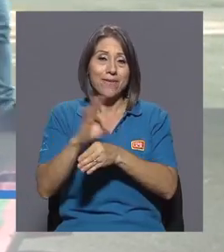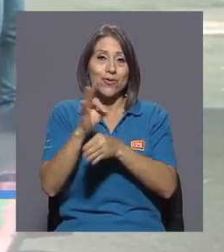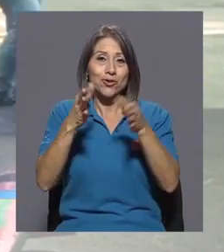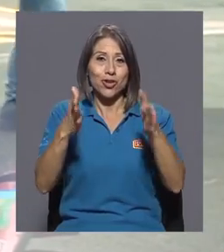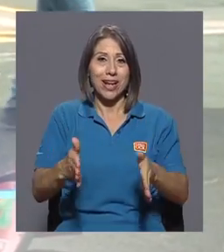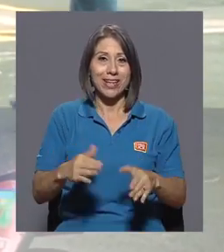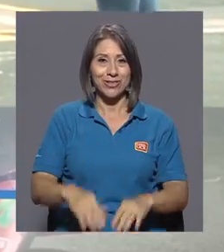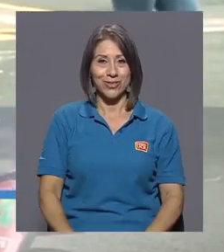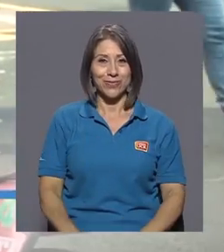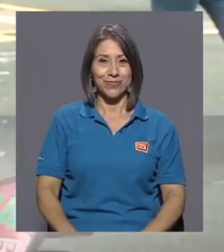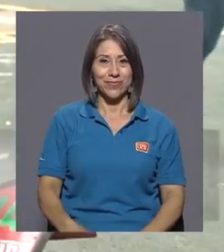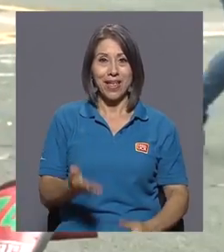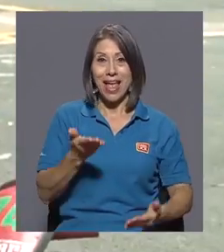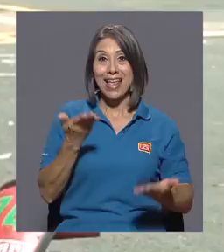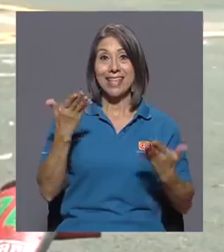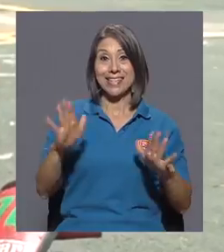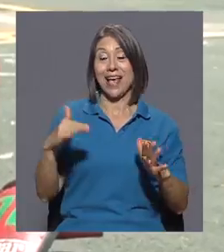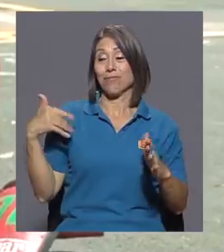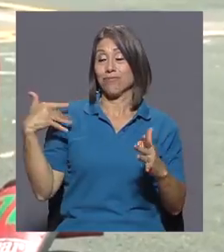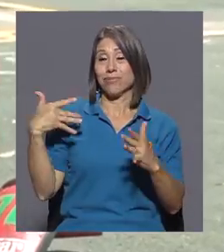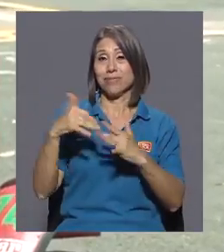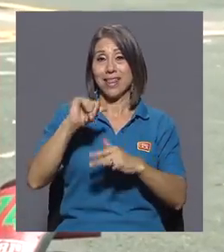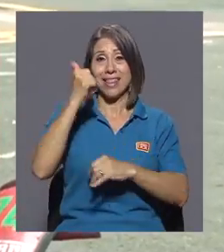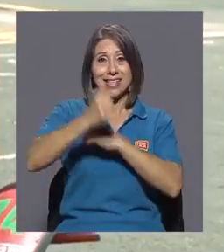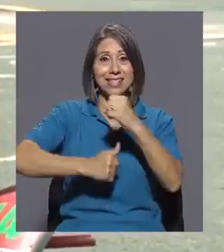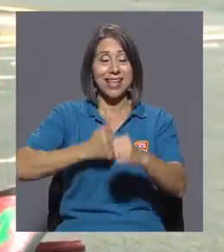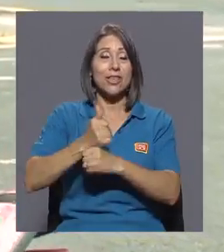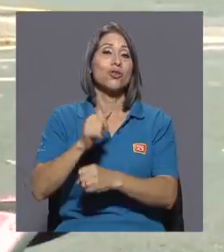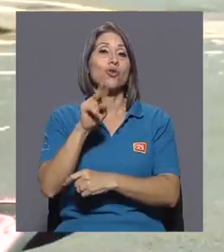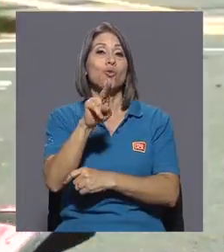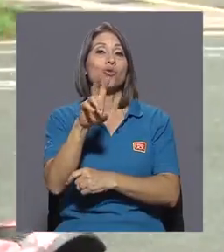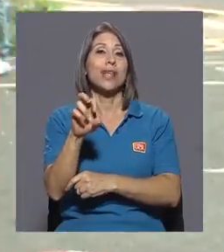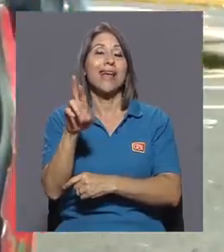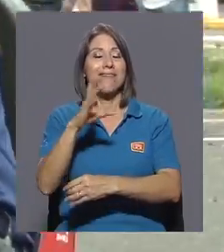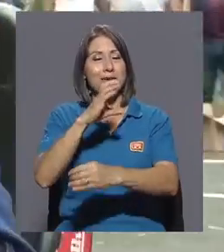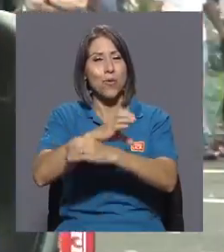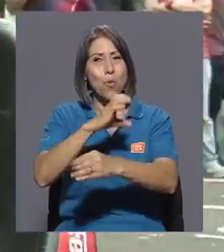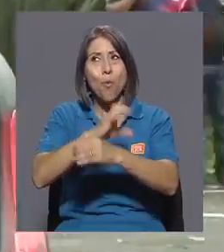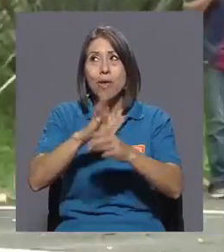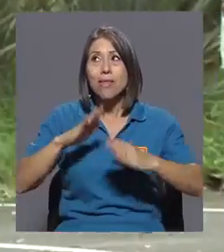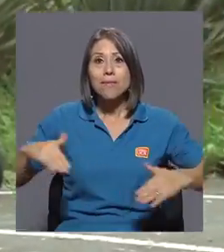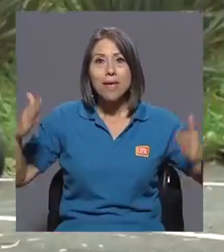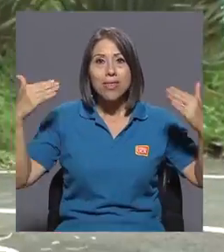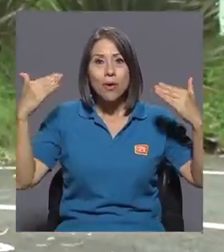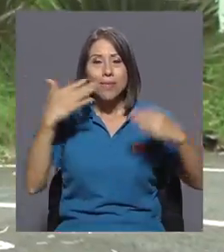Estos son 10 años de que la UCR se apunta al cuidado del medio ambiente.